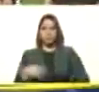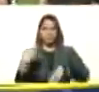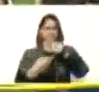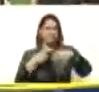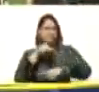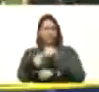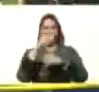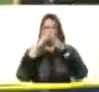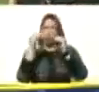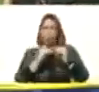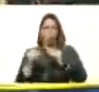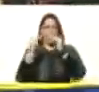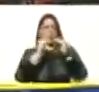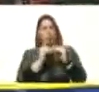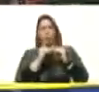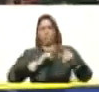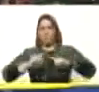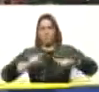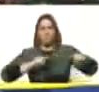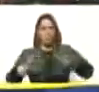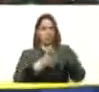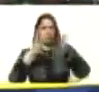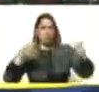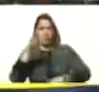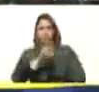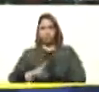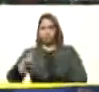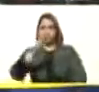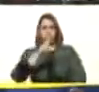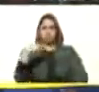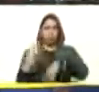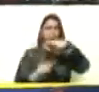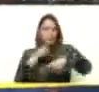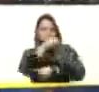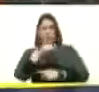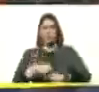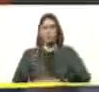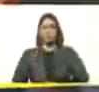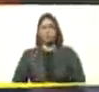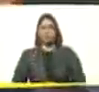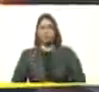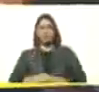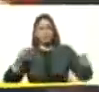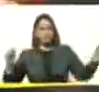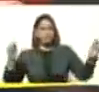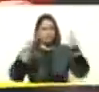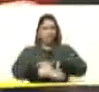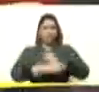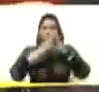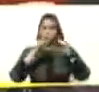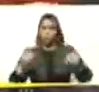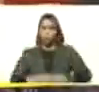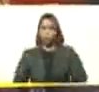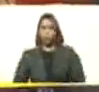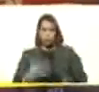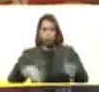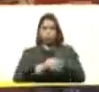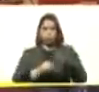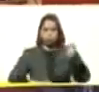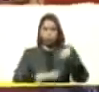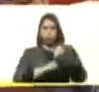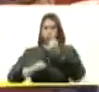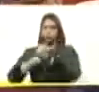¡Revolucionar todo! ¡La gran R de revolucionar! ¡Cambiar todo! ¡Reimpulsar